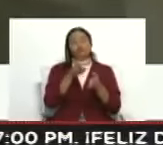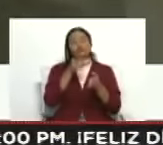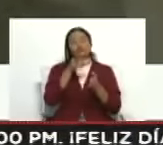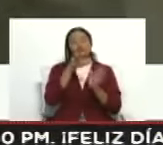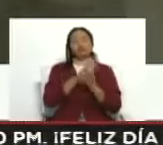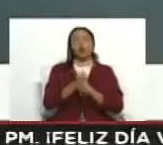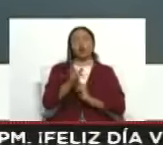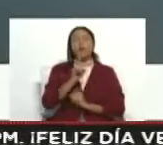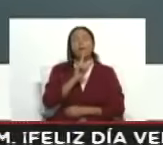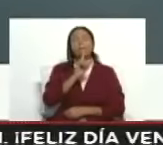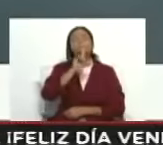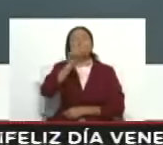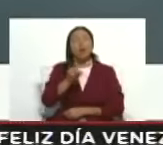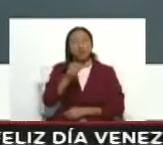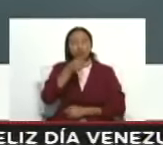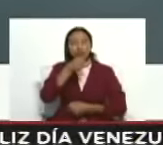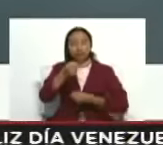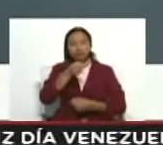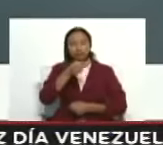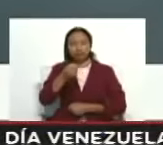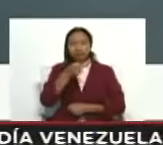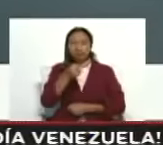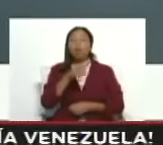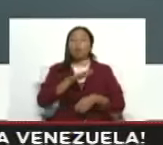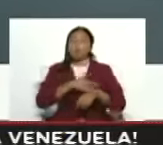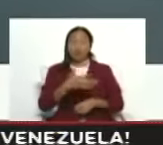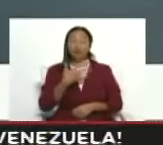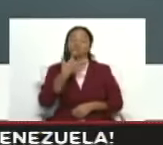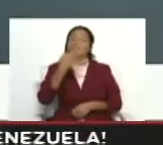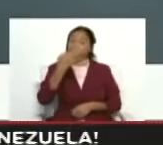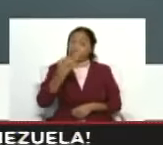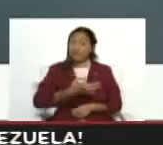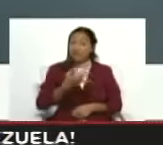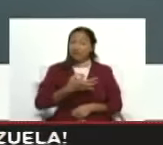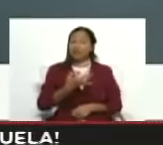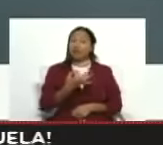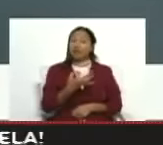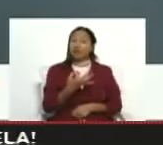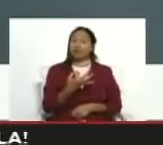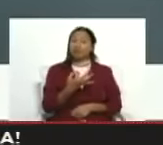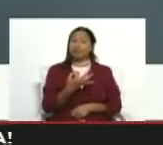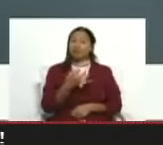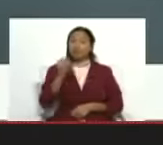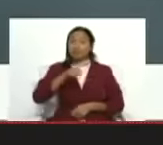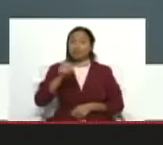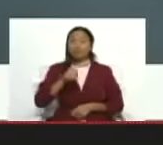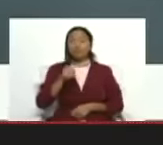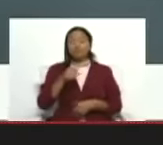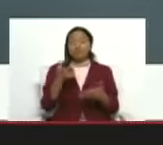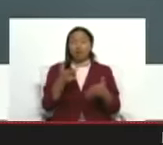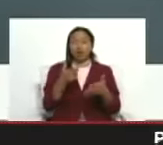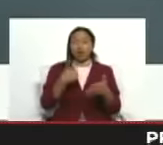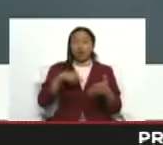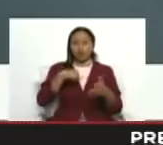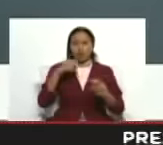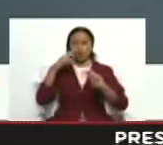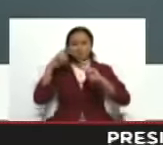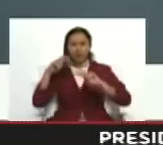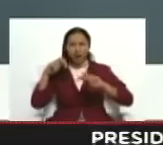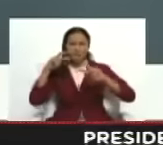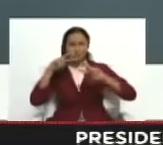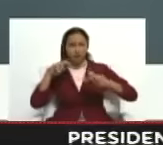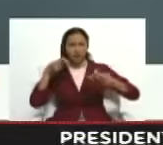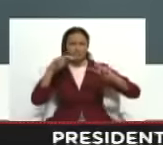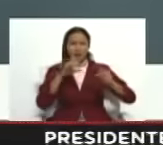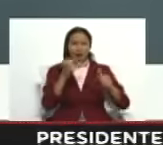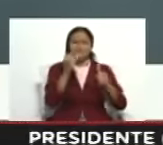incisiva pregunta, porque en verdad es un ampograma lo que aquí se está construyendo en base a todo esto que te